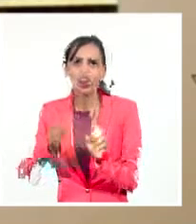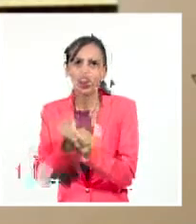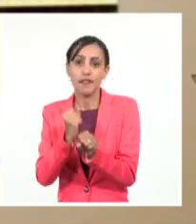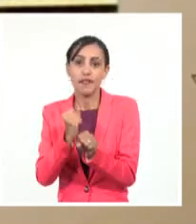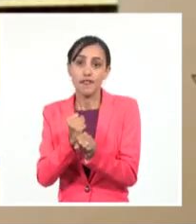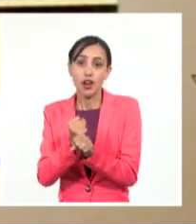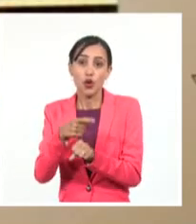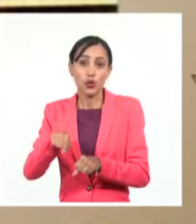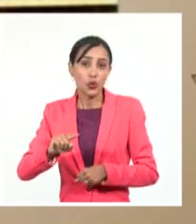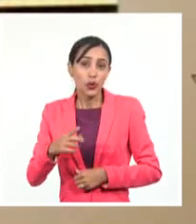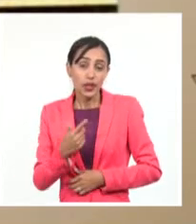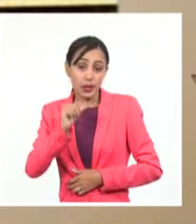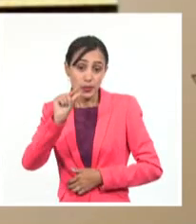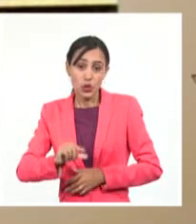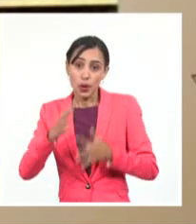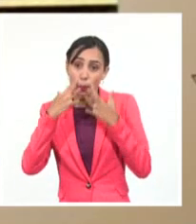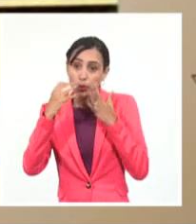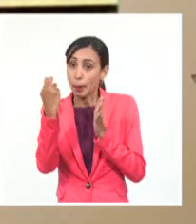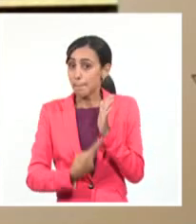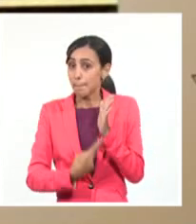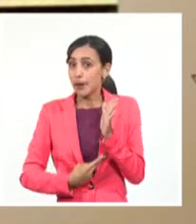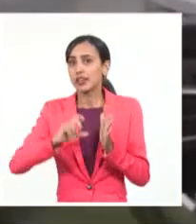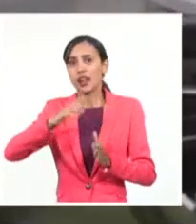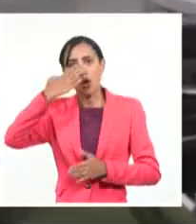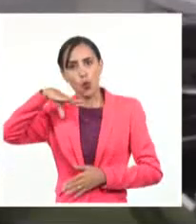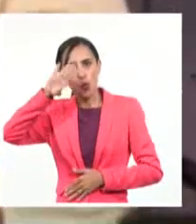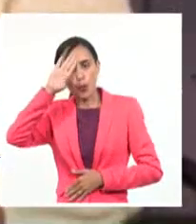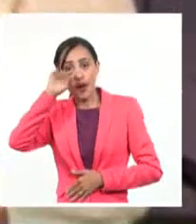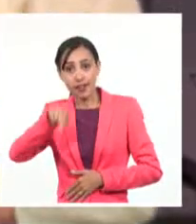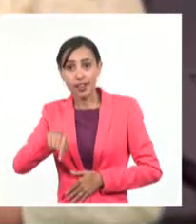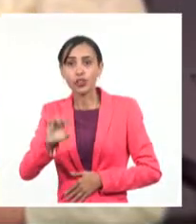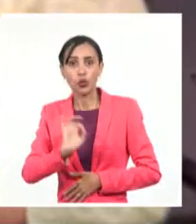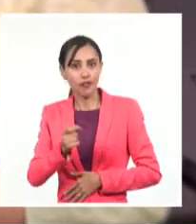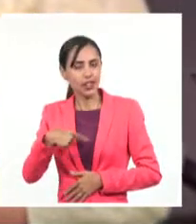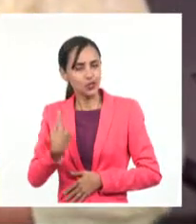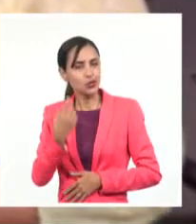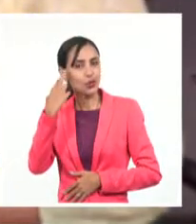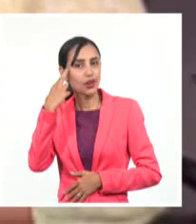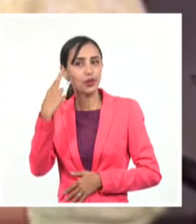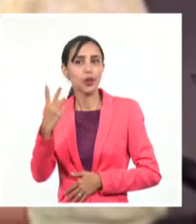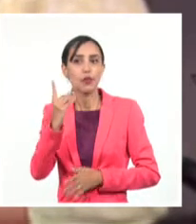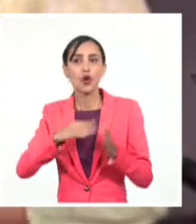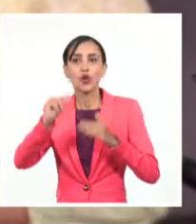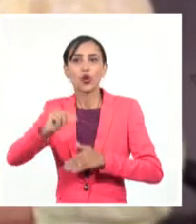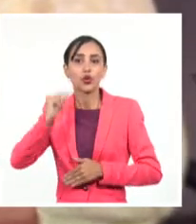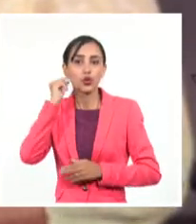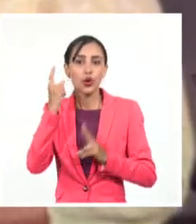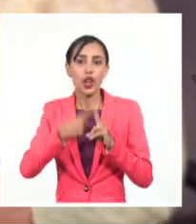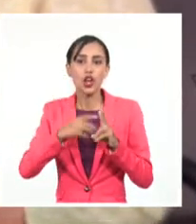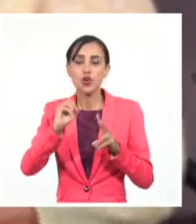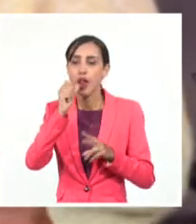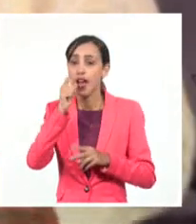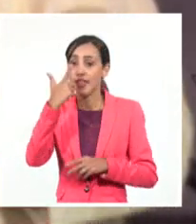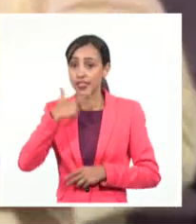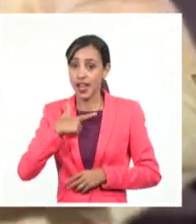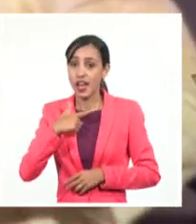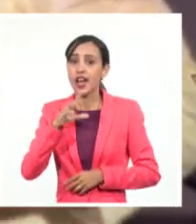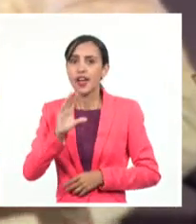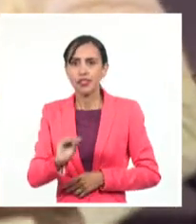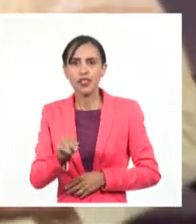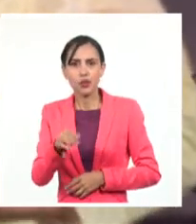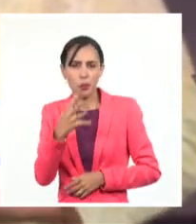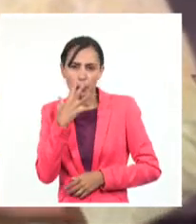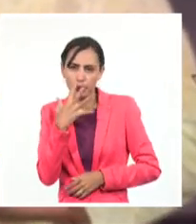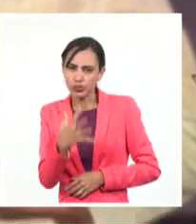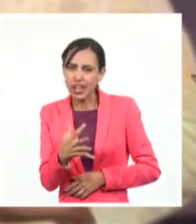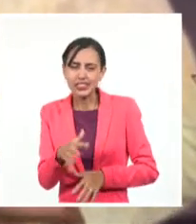de esa figura de la plástica cubana ha trascendido hasta nuestros días la doctora Yolanda describió el contexto social y